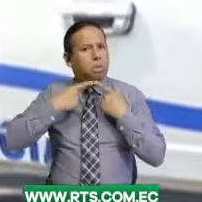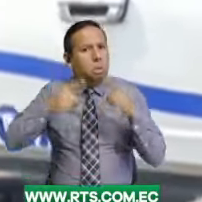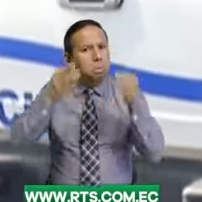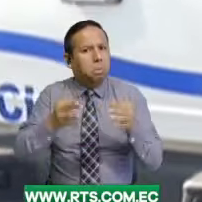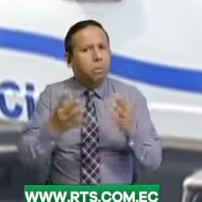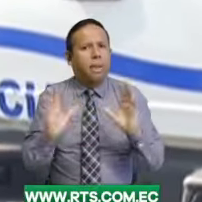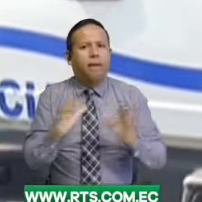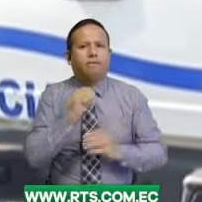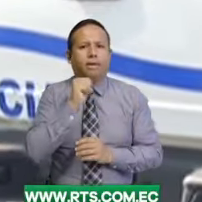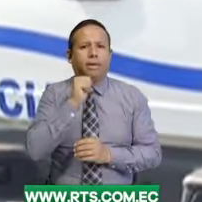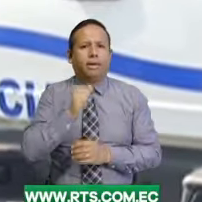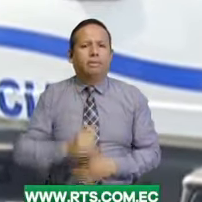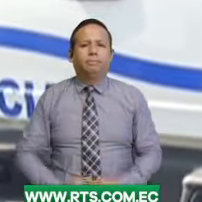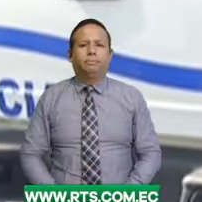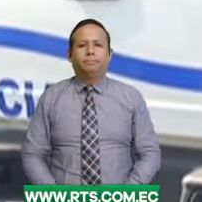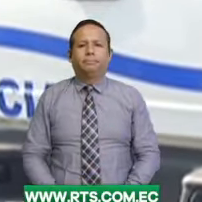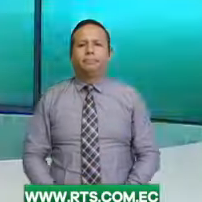informó Charlie Pisa.